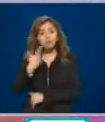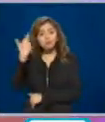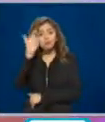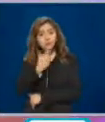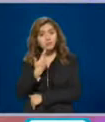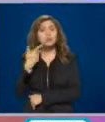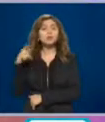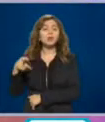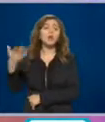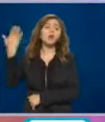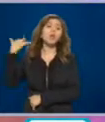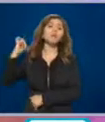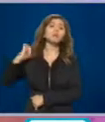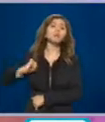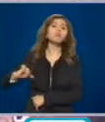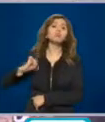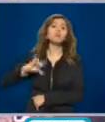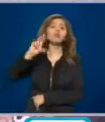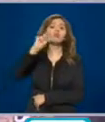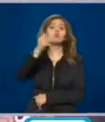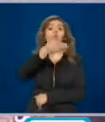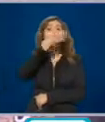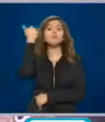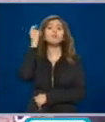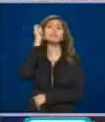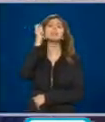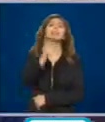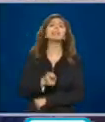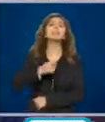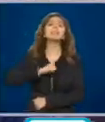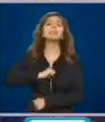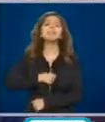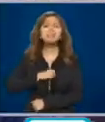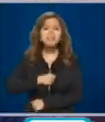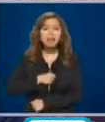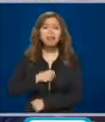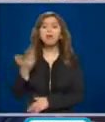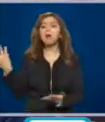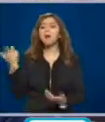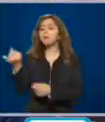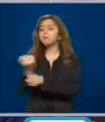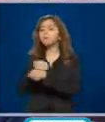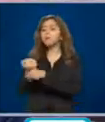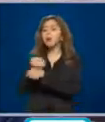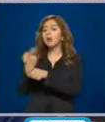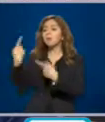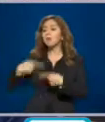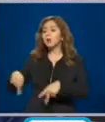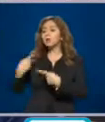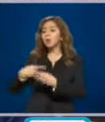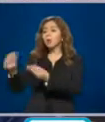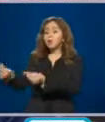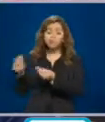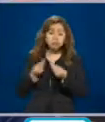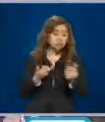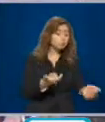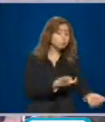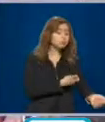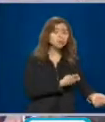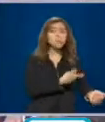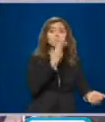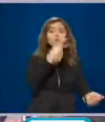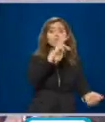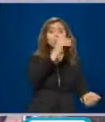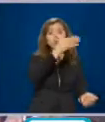Porque además en aquel tiempo ni se tenía identificado bien el virus, ¿verdad? Pues porque no existía. Eso, por ejemplo, hablando de SIDA, pero también